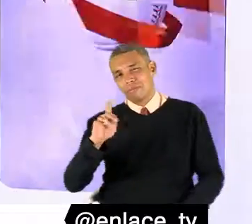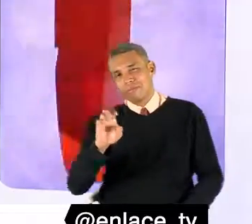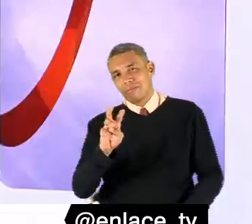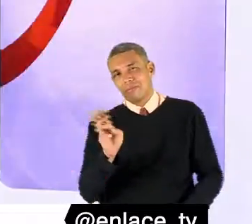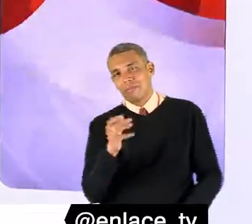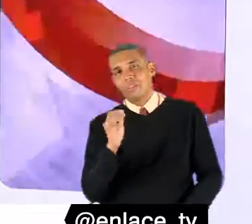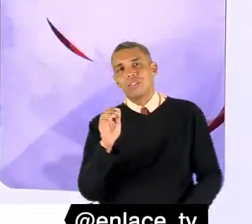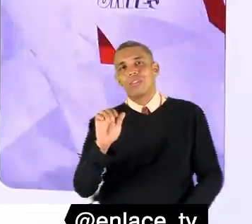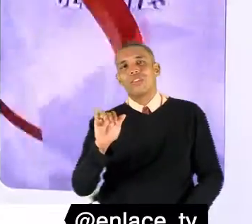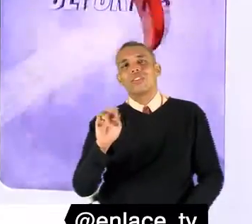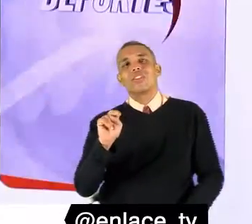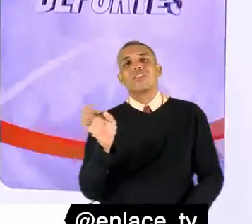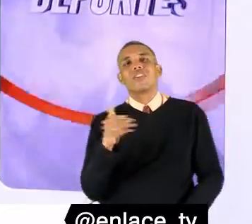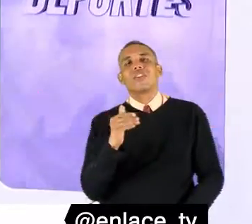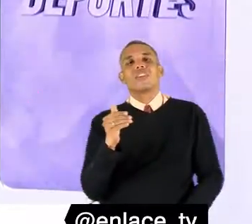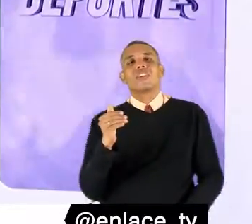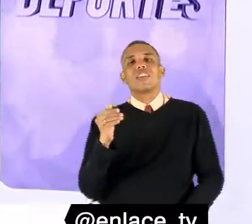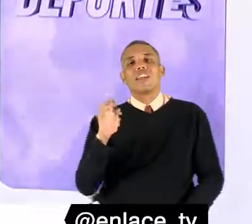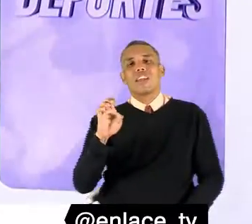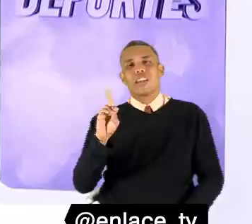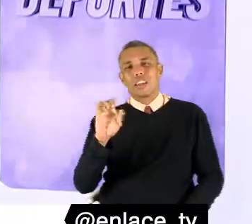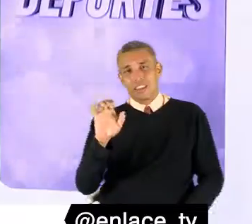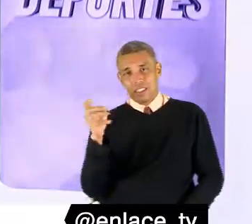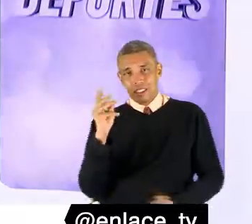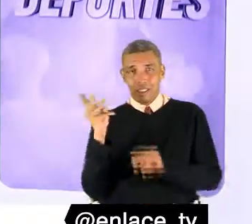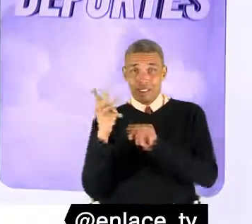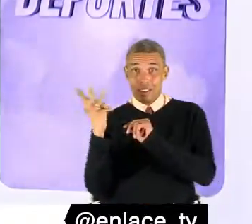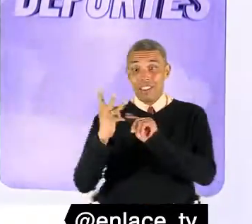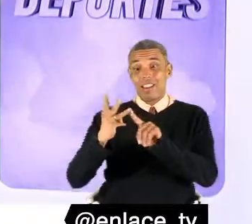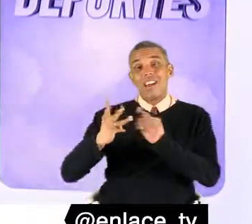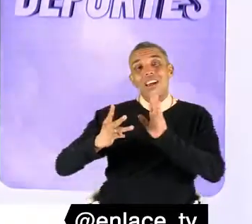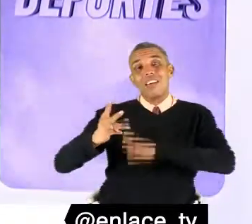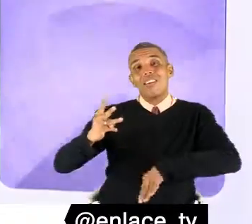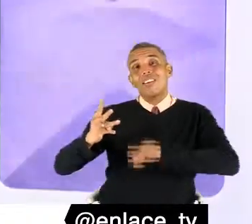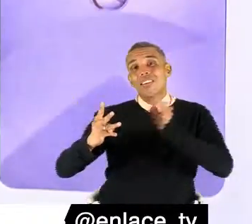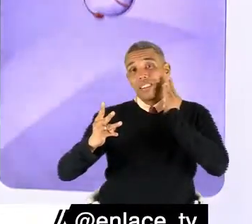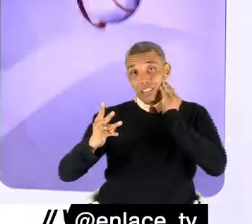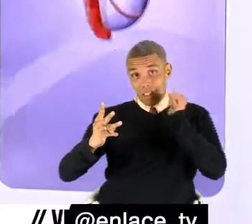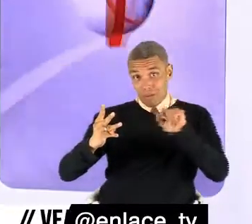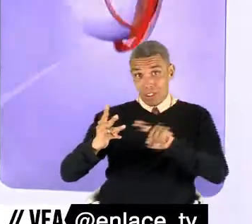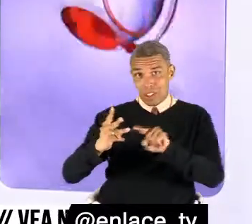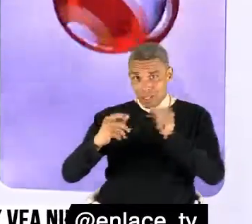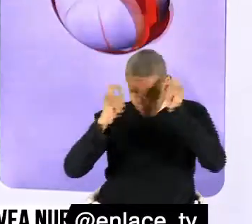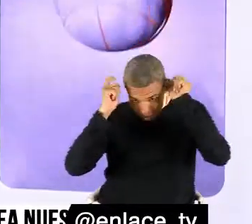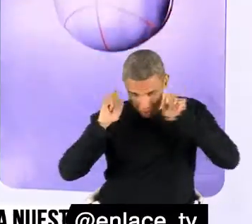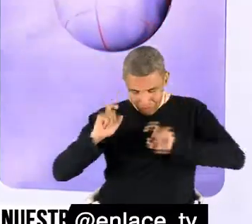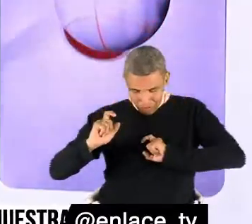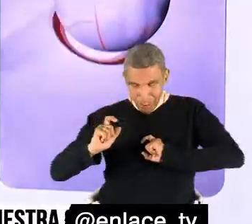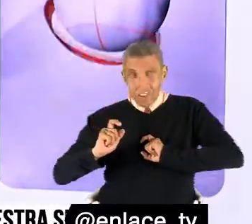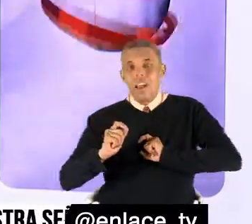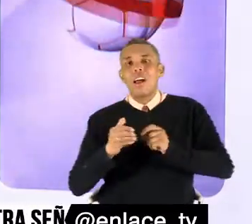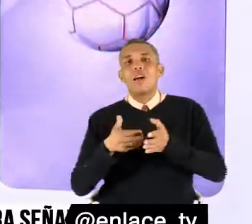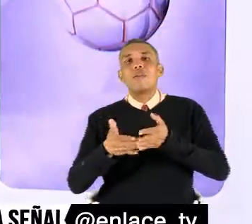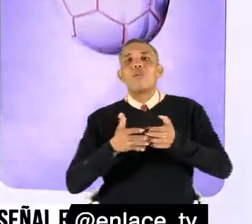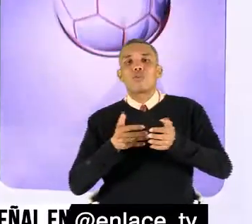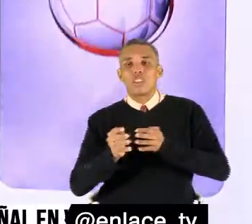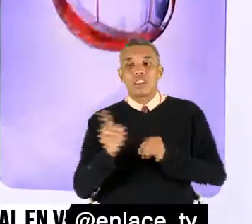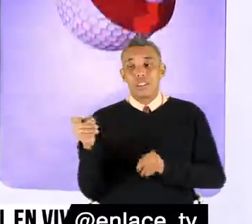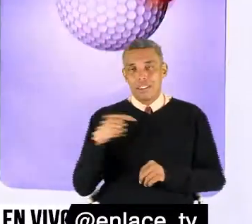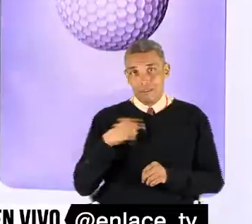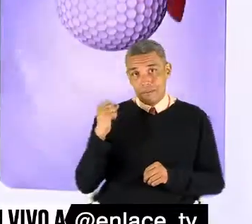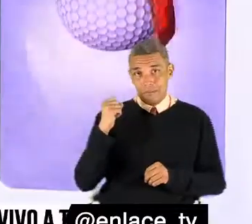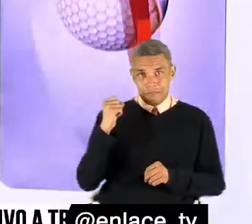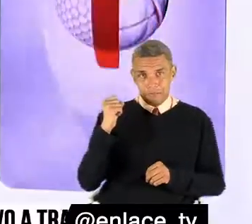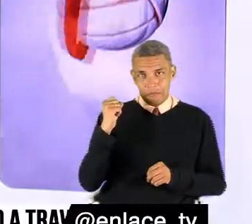Eder, Kevin y Ainara. Ainara, la que obtuvo la medalla de bronce en el pasado campeonato mundial de BMX. Hablemos